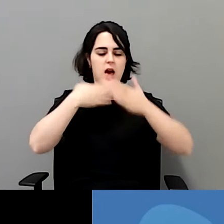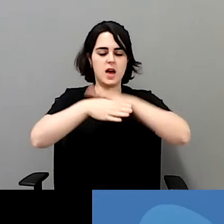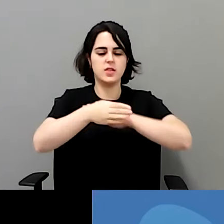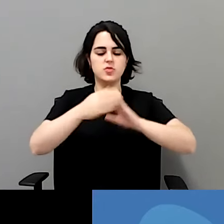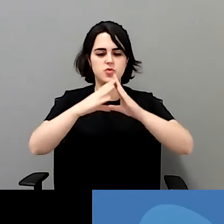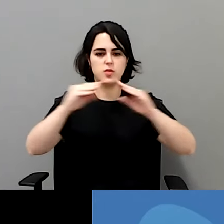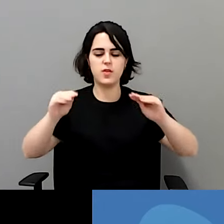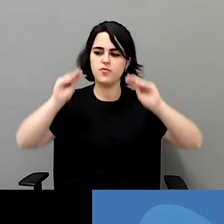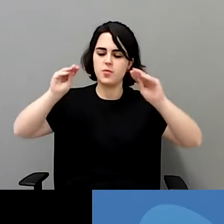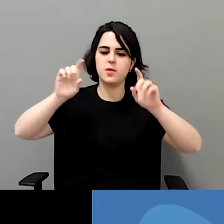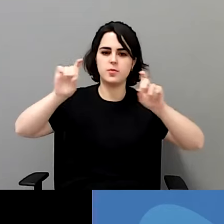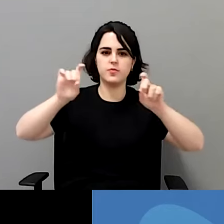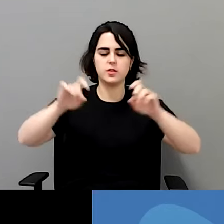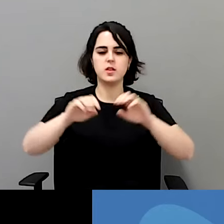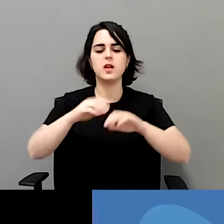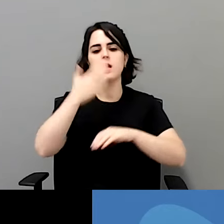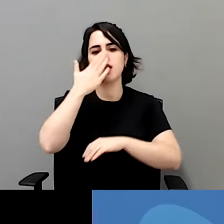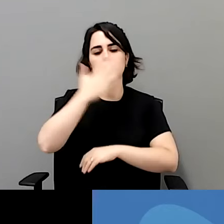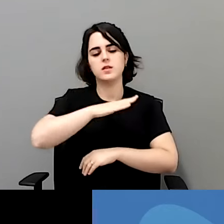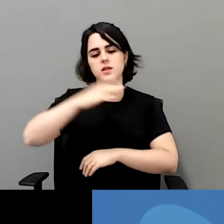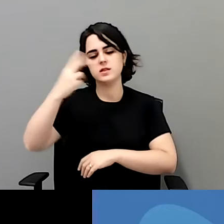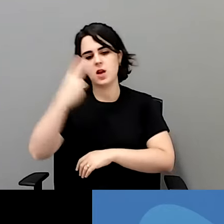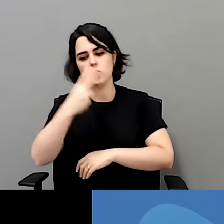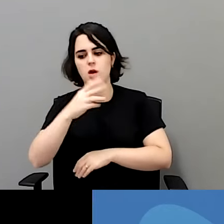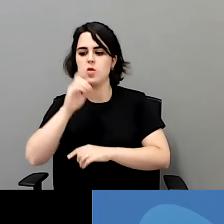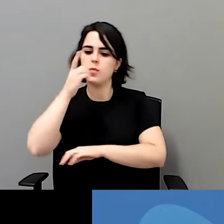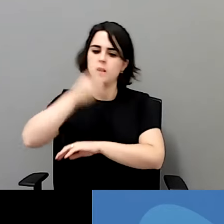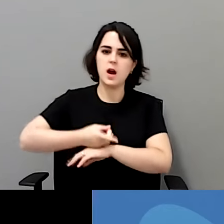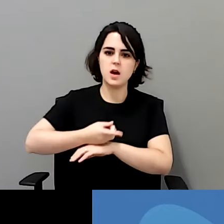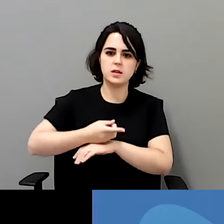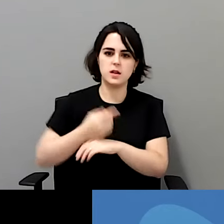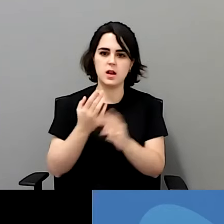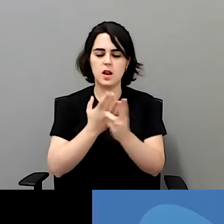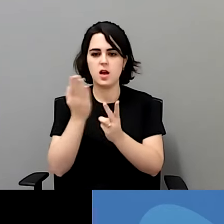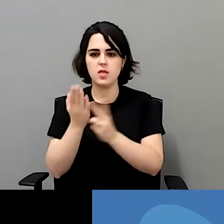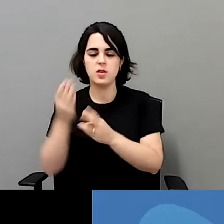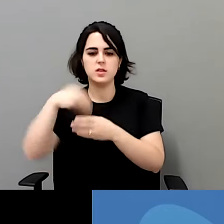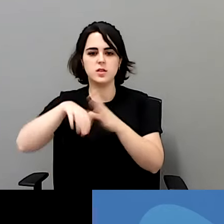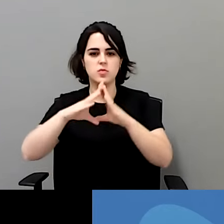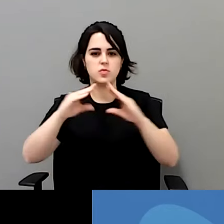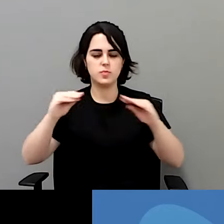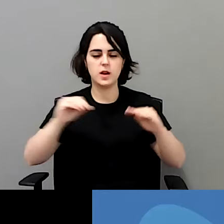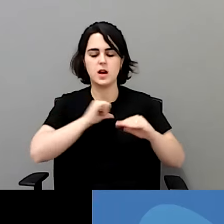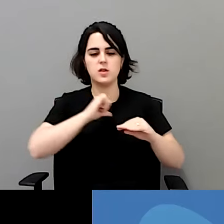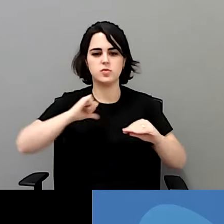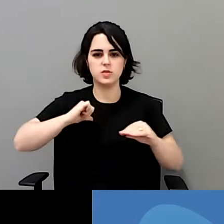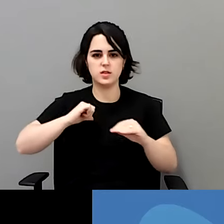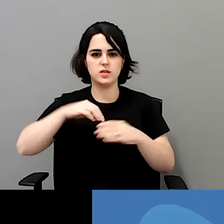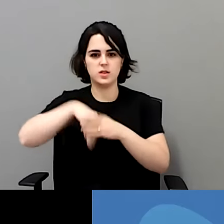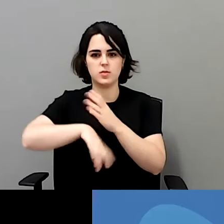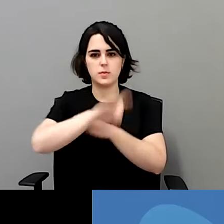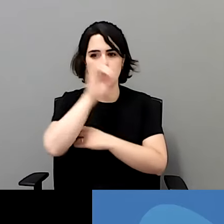formación de profesorado de educación secundaria obligatoria, ambas por la Universidad Autónoma de